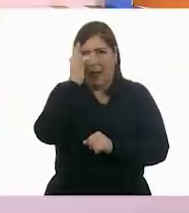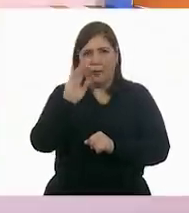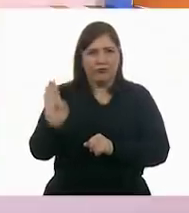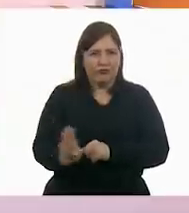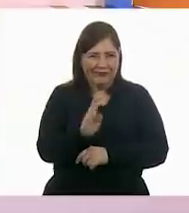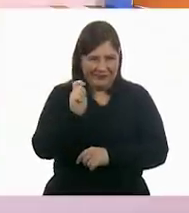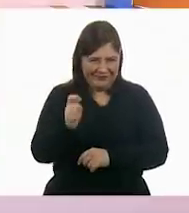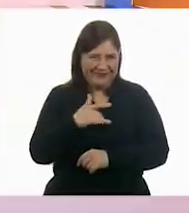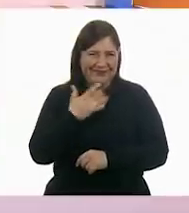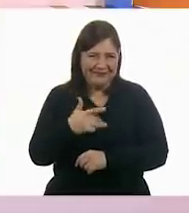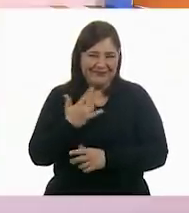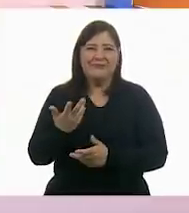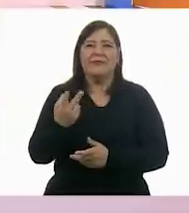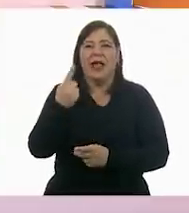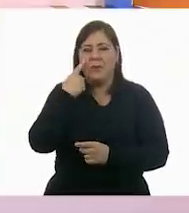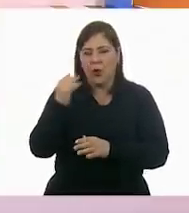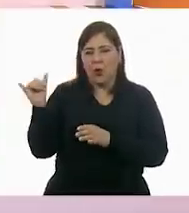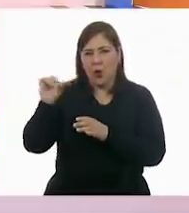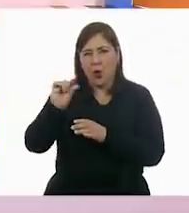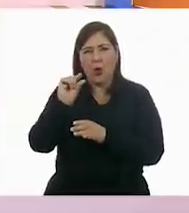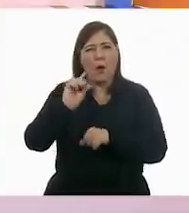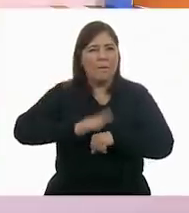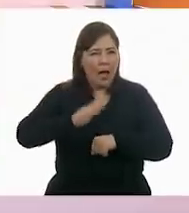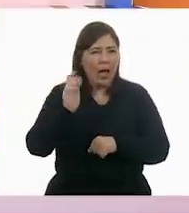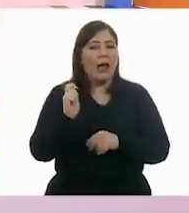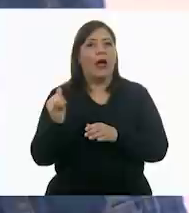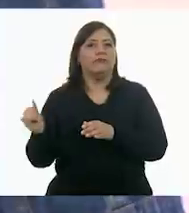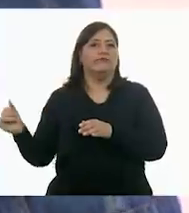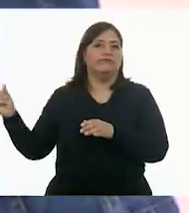Ok. Vamos a echarle otro poquito de agua.